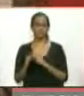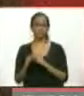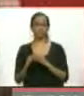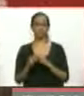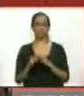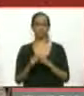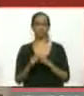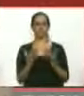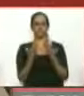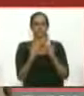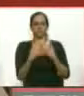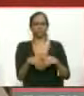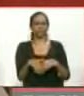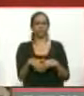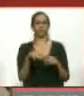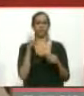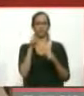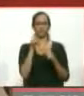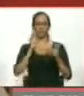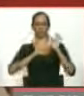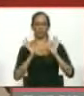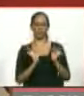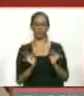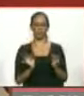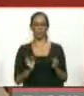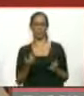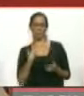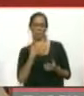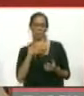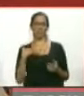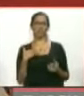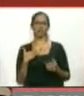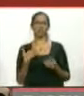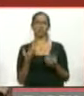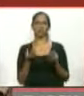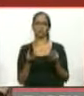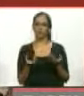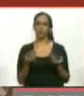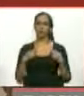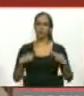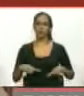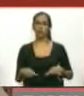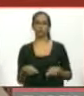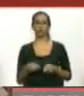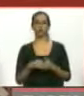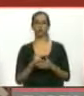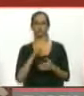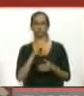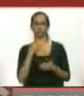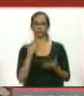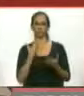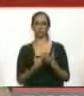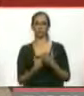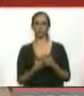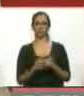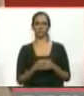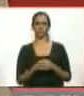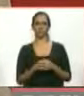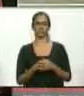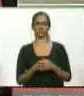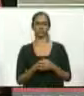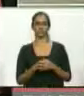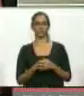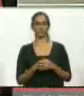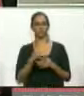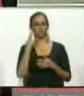administren desde su forma o a su manera este recurso entonces no nos dejemos full y mira